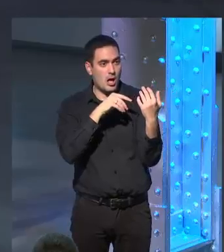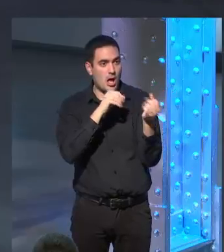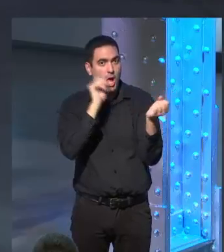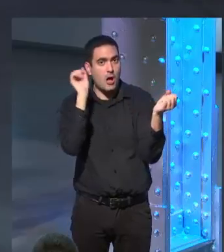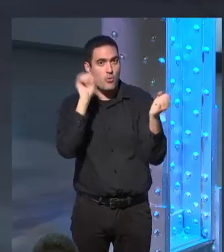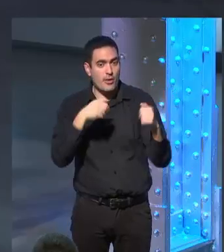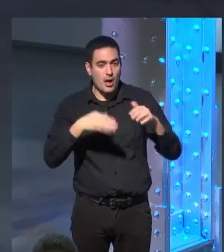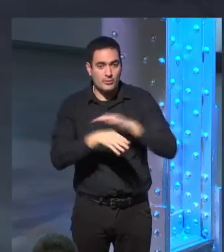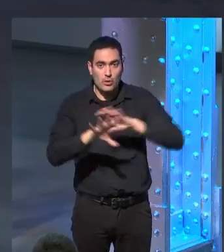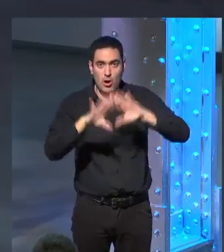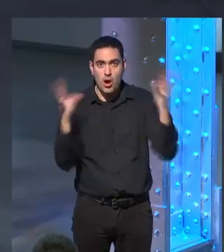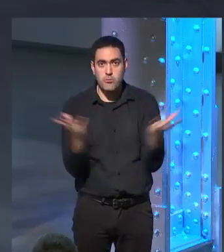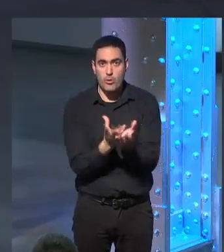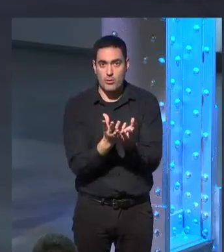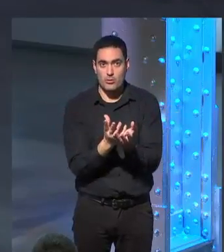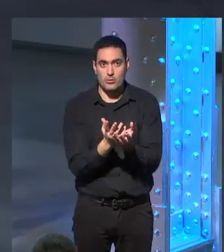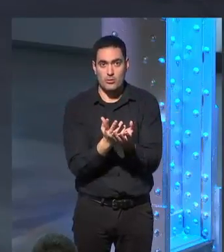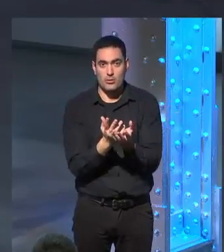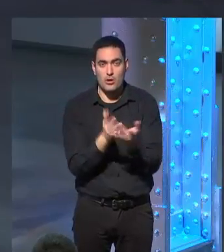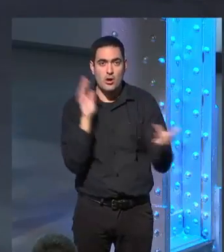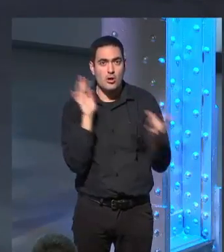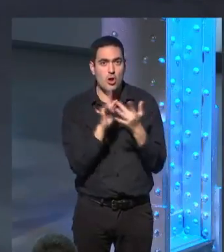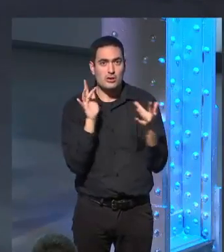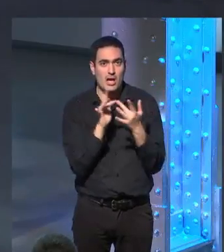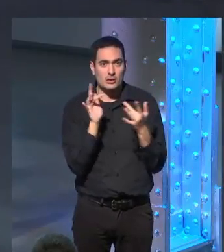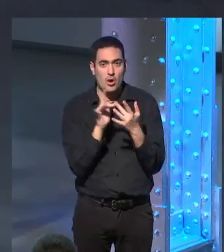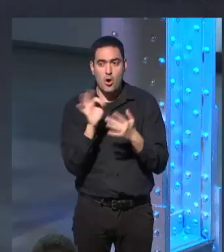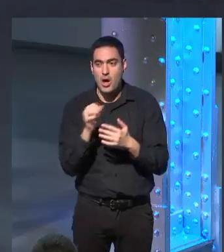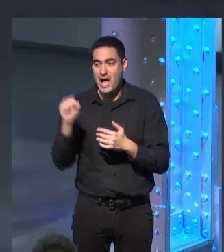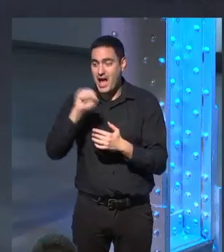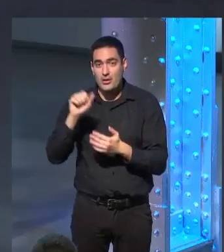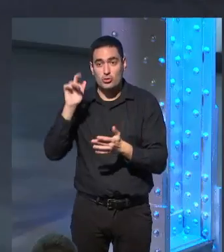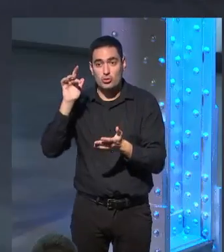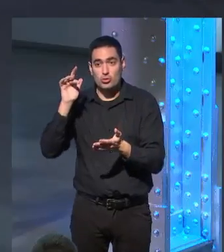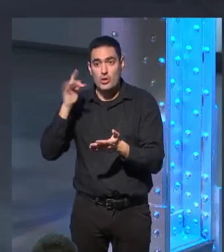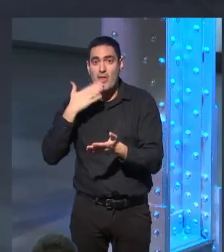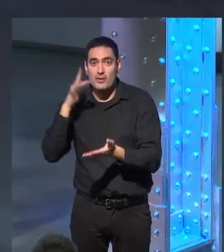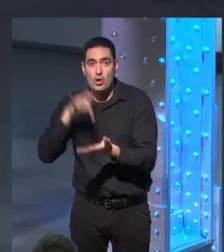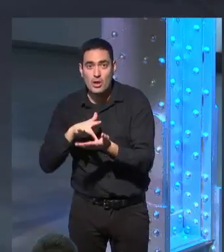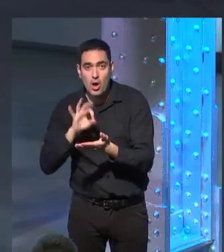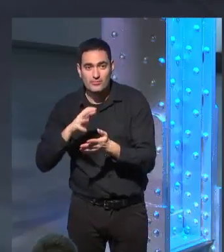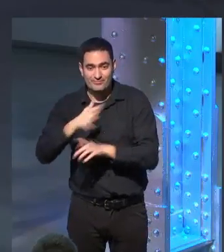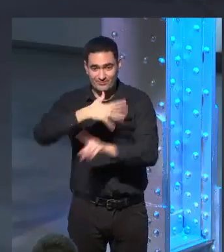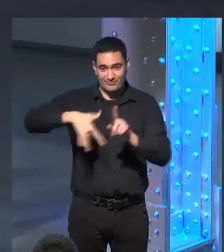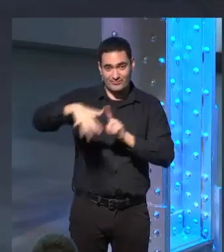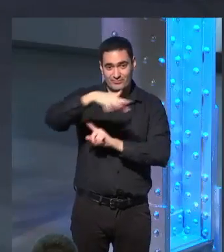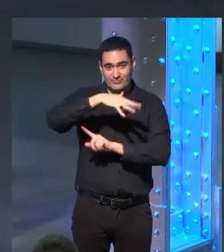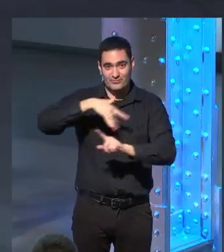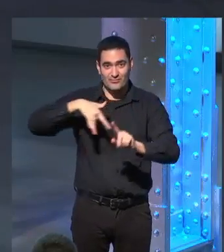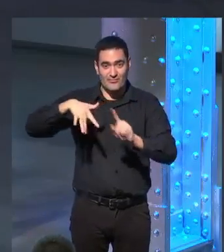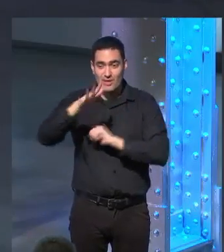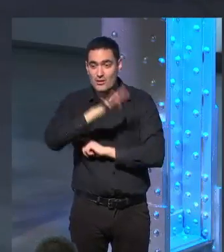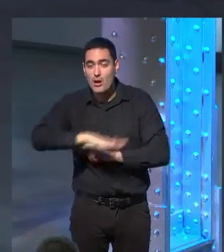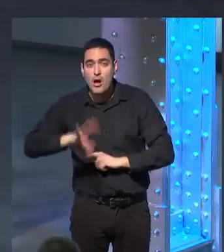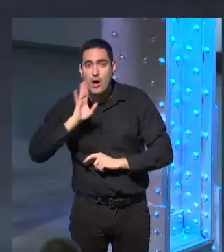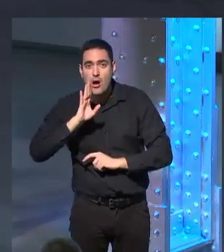en el que les da acceso al mundo, o sea, qué contacto y desde qué años o desde cuándo y en qué entorno esos niños comienzan